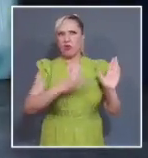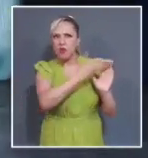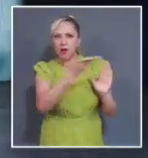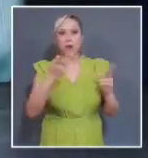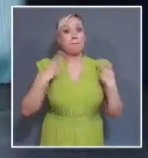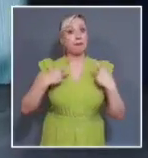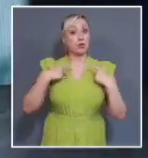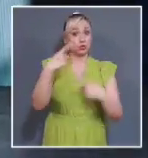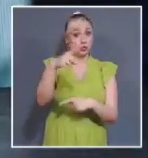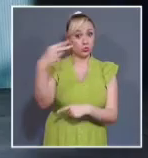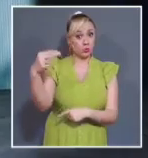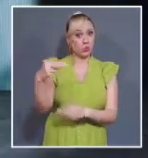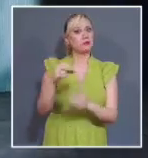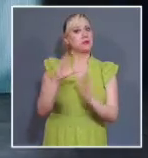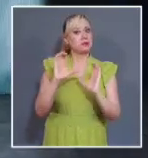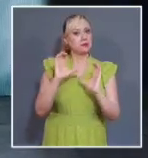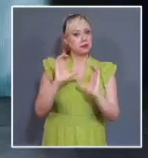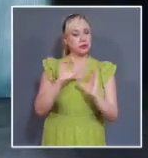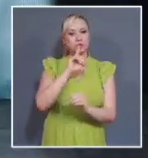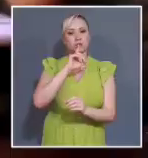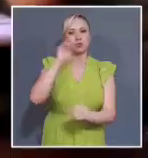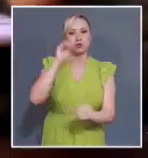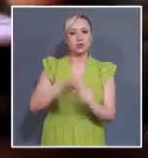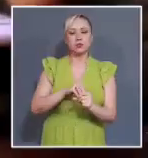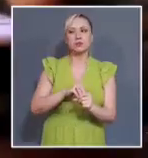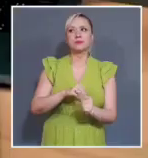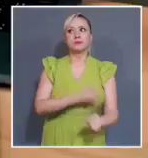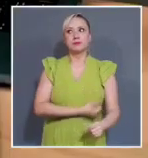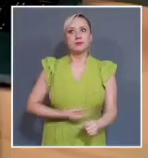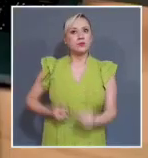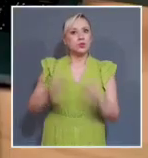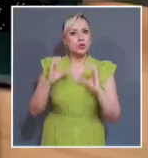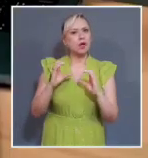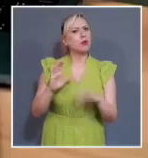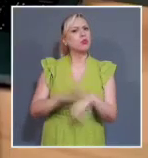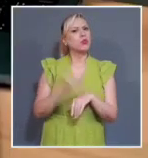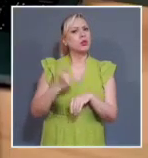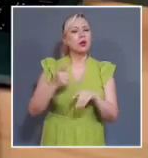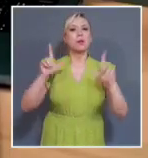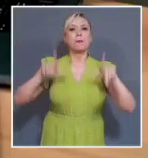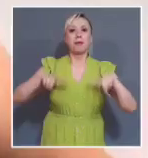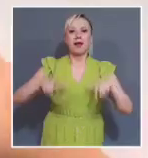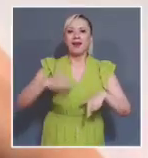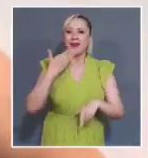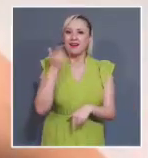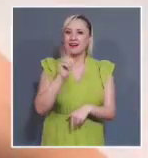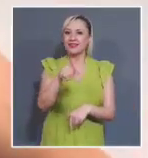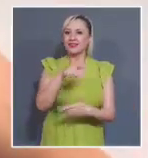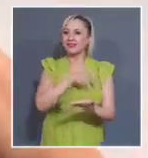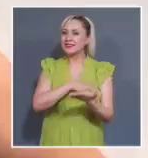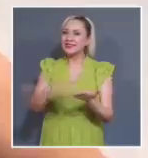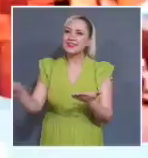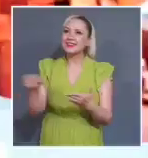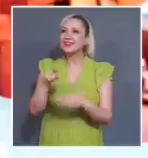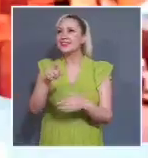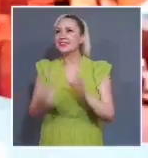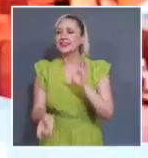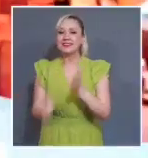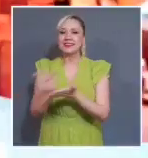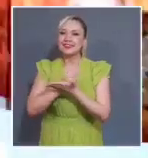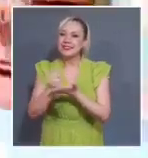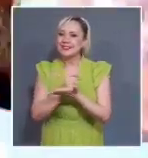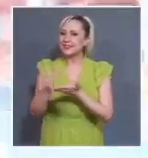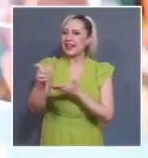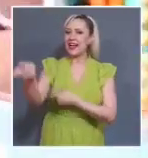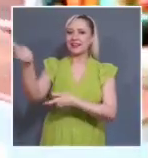a través de comercio electrónico. Los datos personales son la moneda de cambio en la economía digital y actualmente